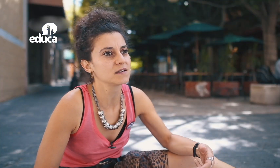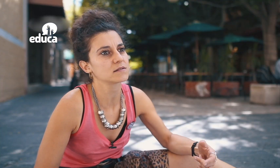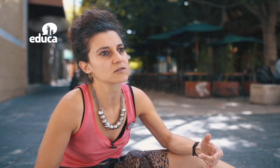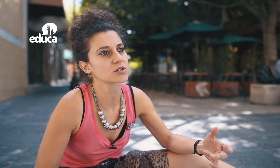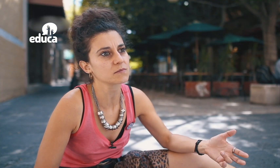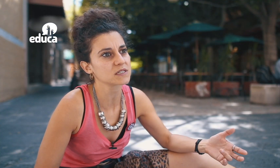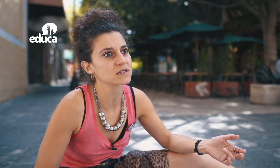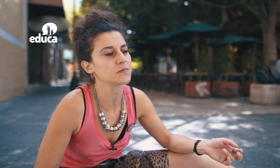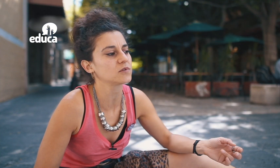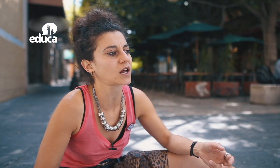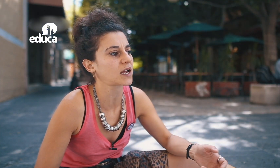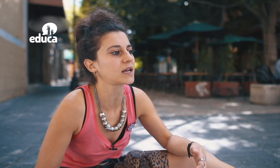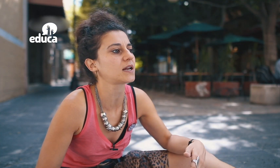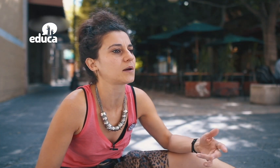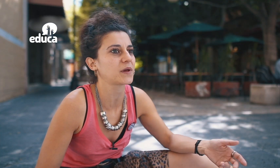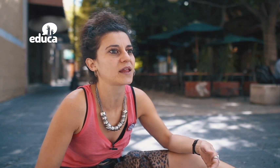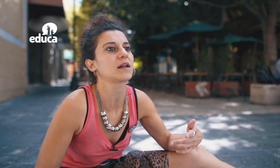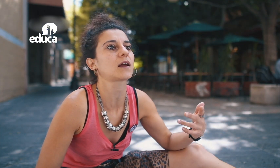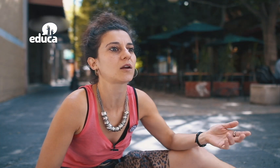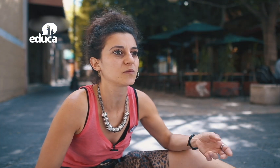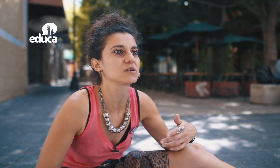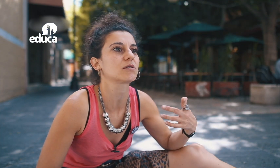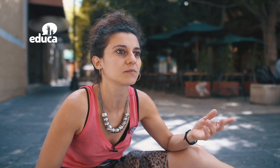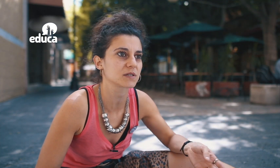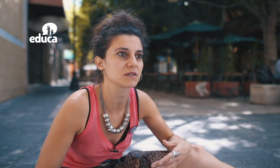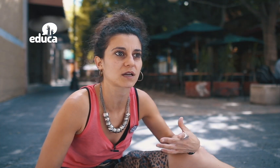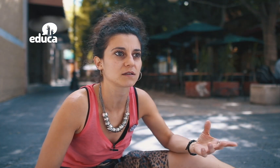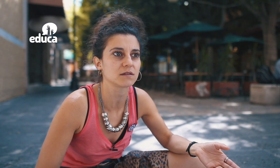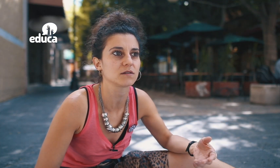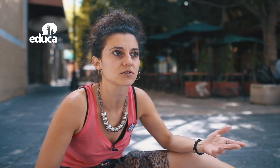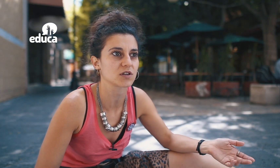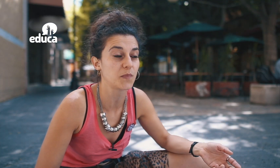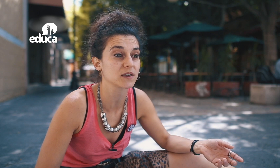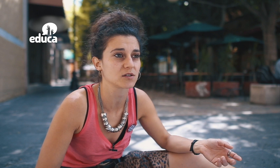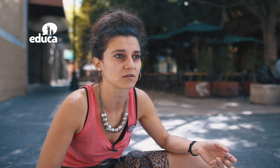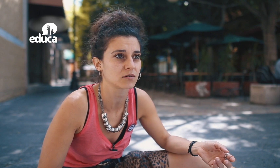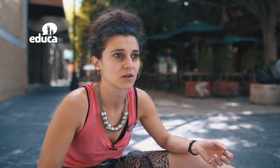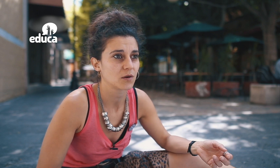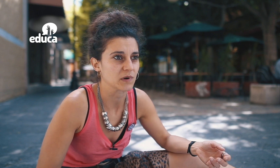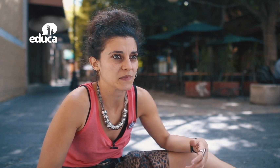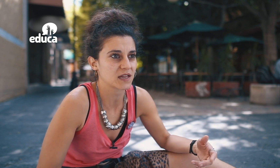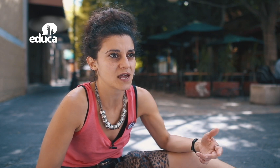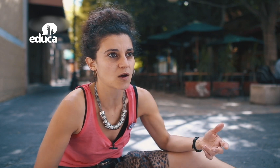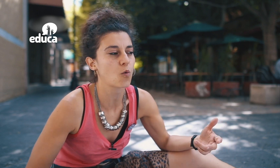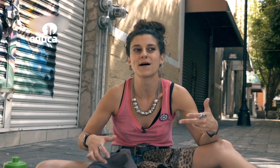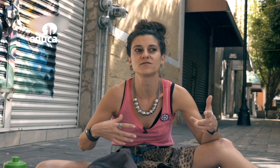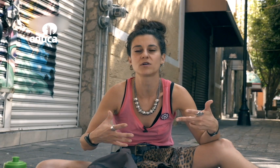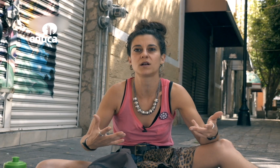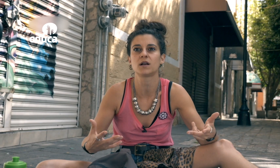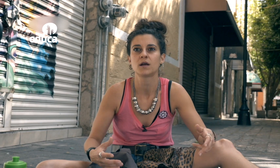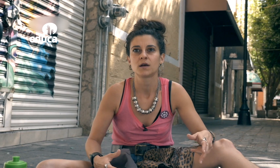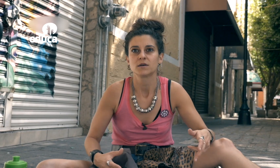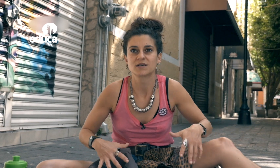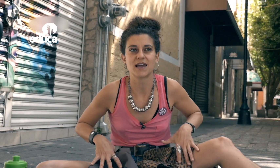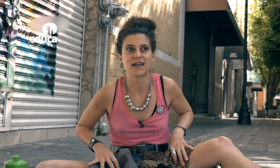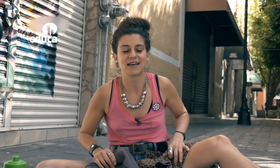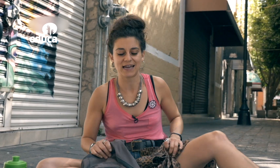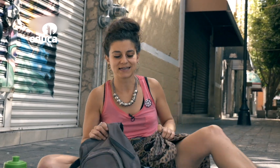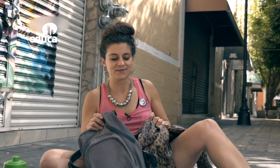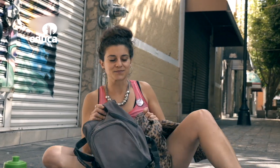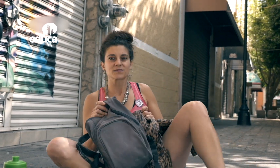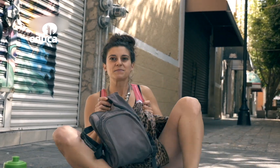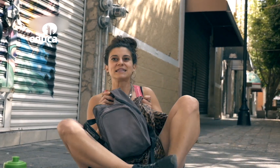Se empieza a desarrollar más este montaje en la medida en que lo empiezo a representar en distintos espacios, ¿no? Pues en verdad ahí es cuando el... O